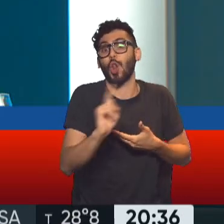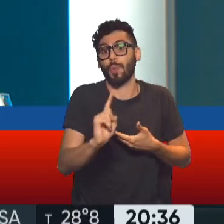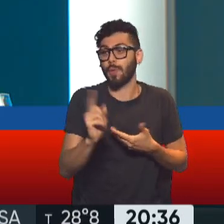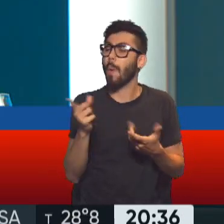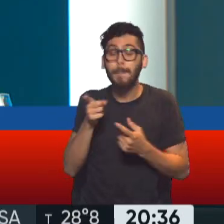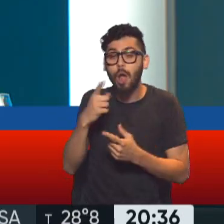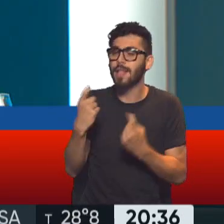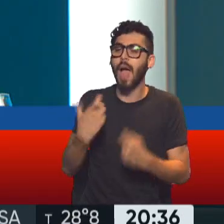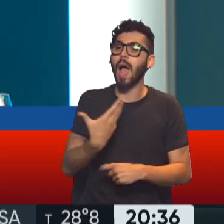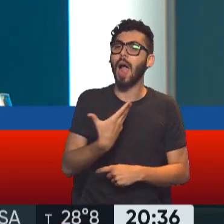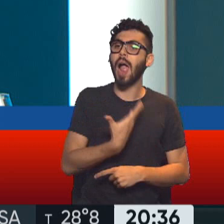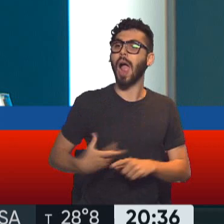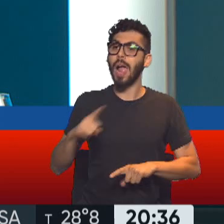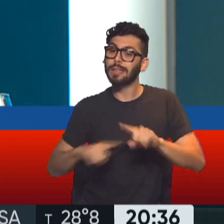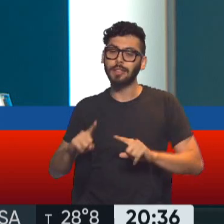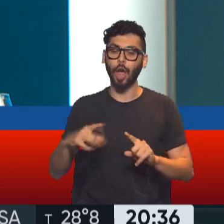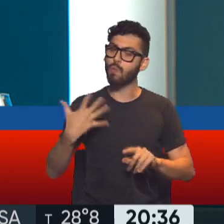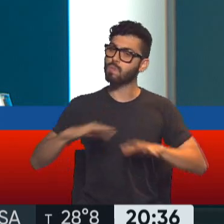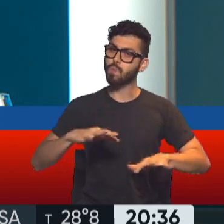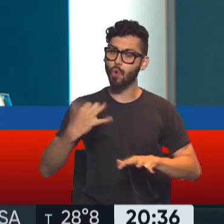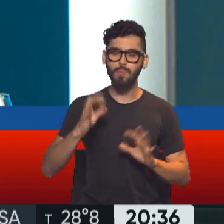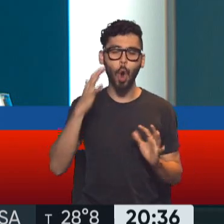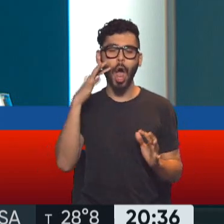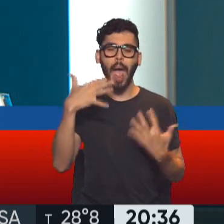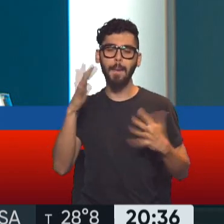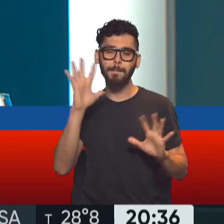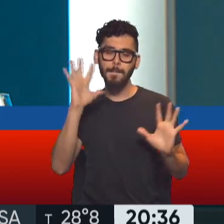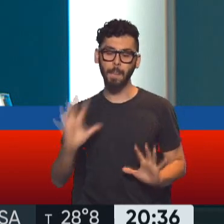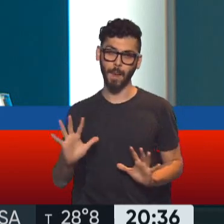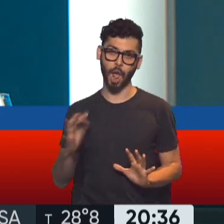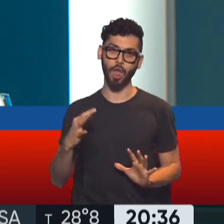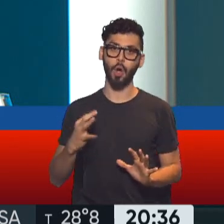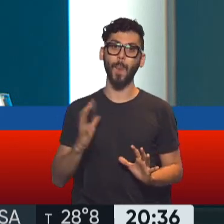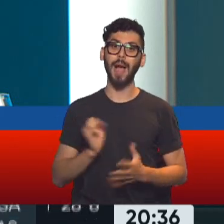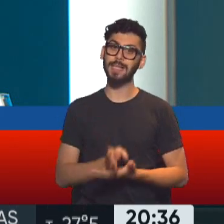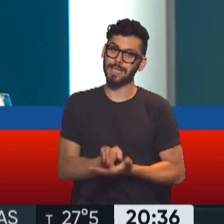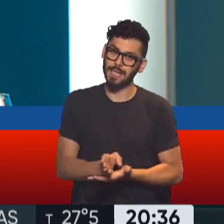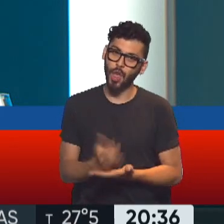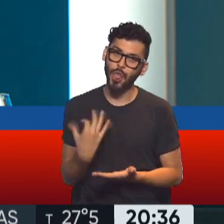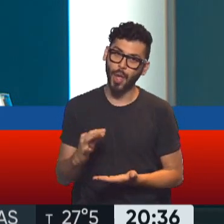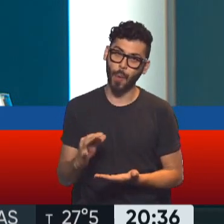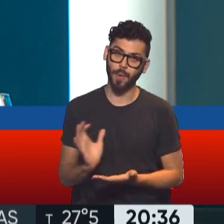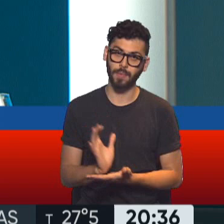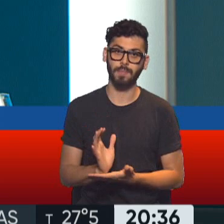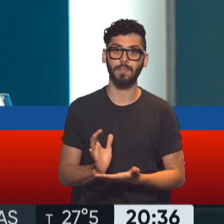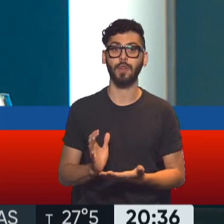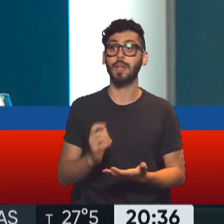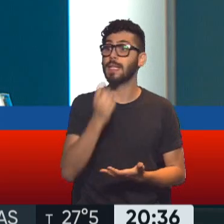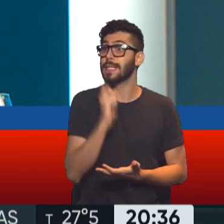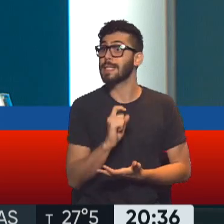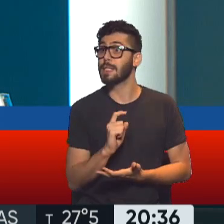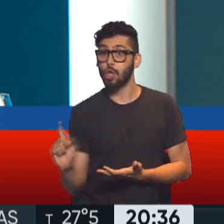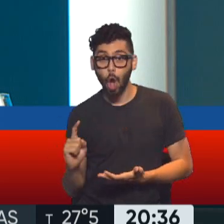muy activo y muy inteligente y muy bien preparado y muy contundente cuando quiere hacer unas cosas. Pues si no, no